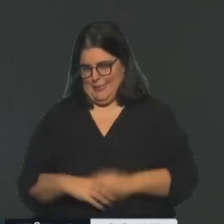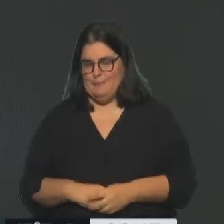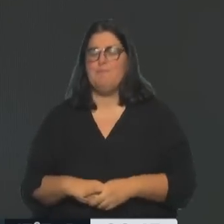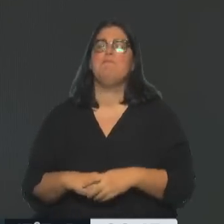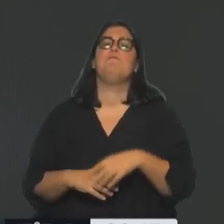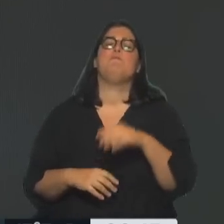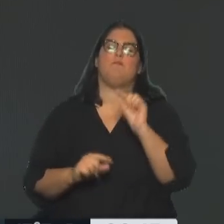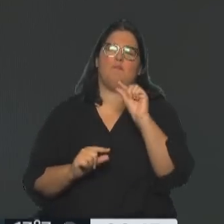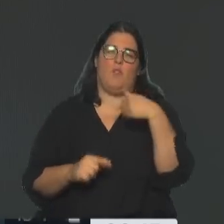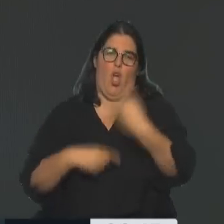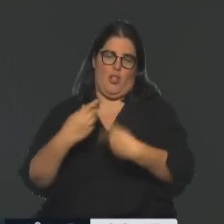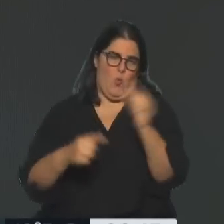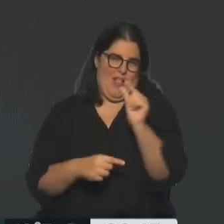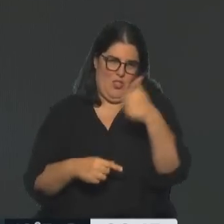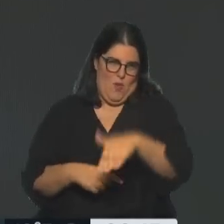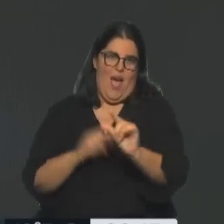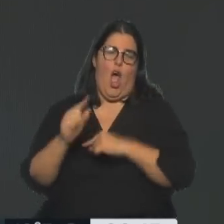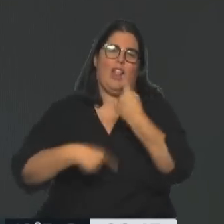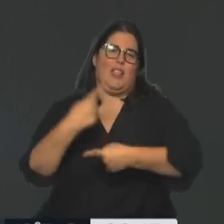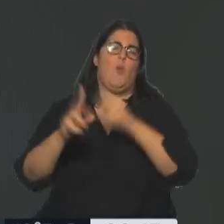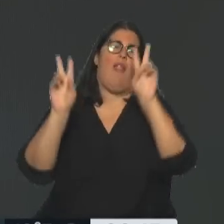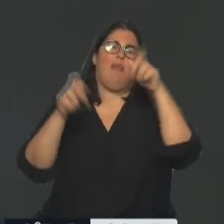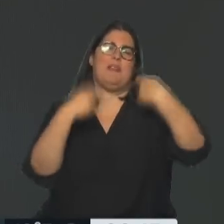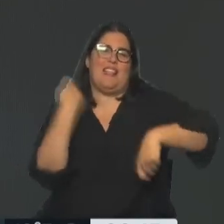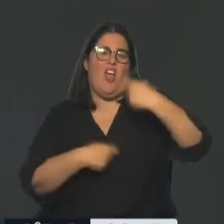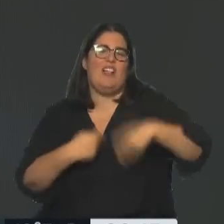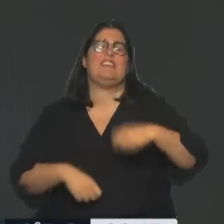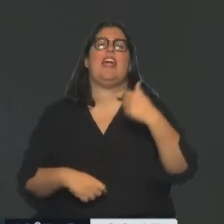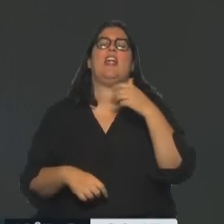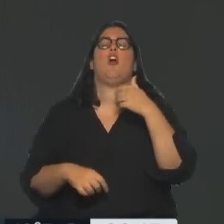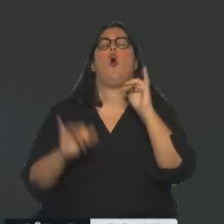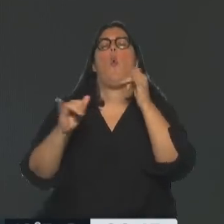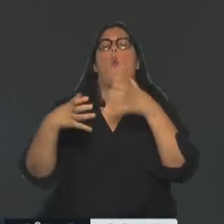continuamos entonces con lo que tiene que ver con Santiago del Estero y el triunfo del Juvenil Sub-20.